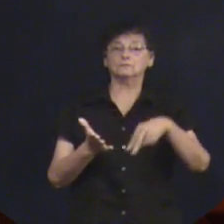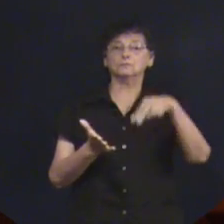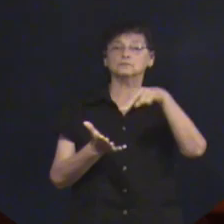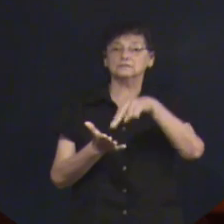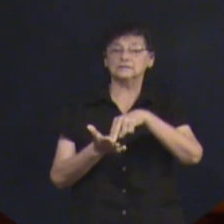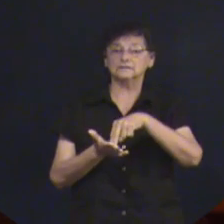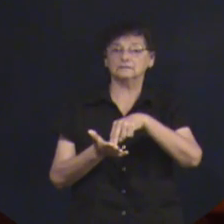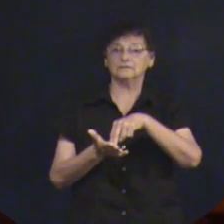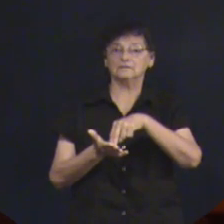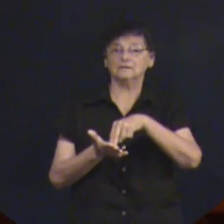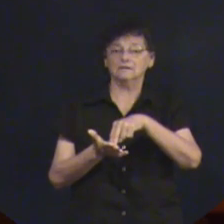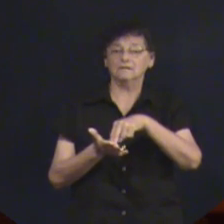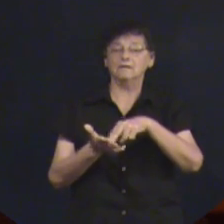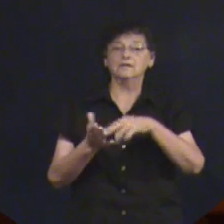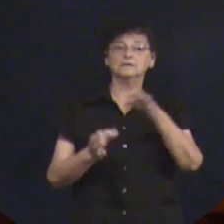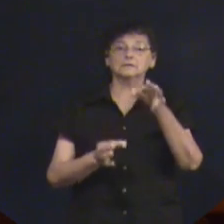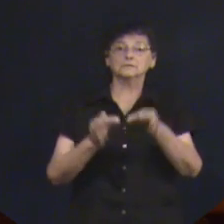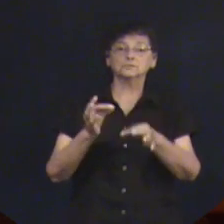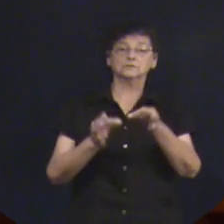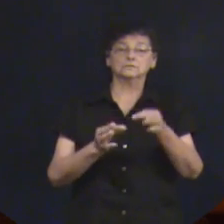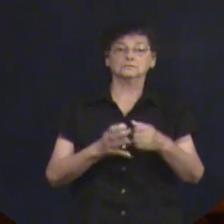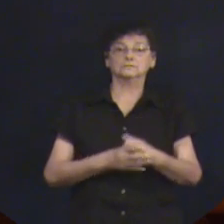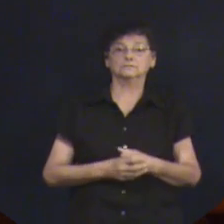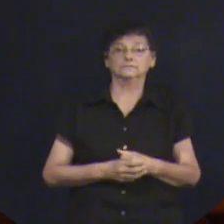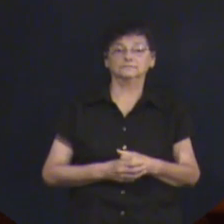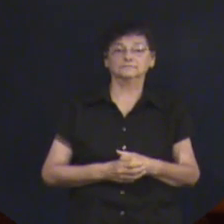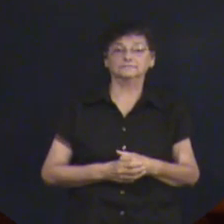resuciten los justos.